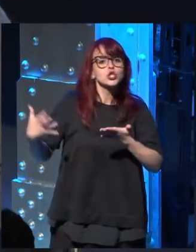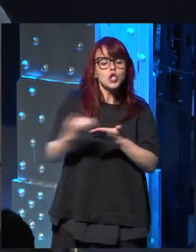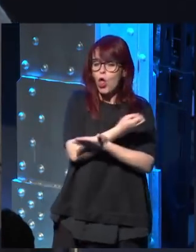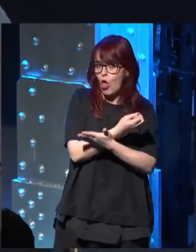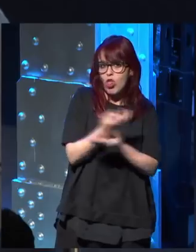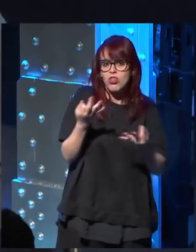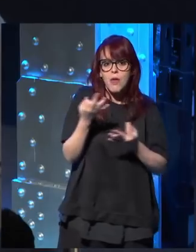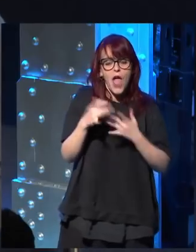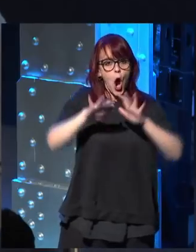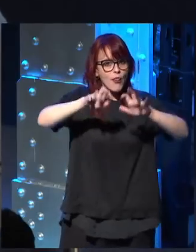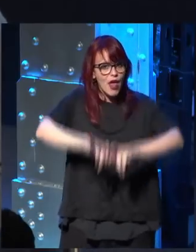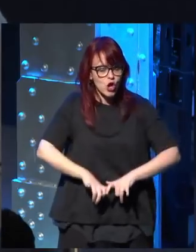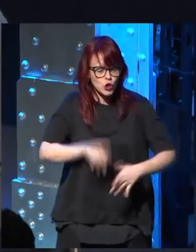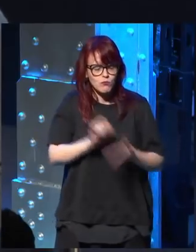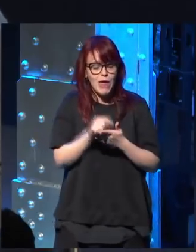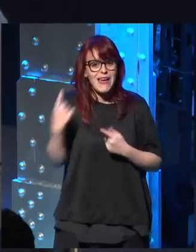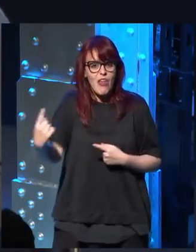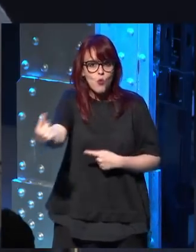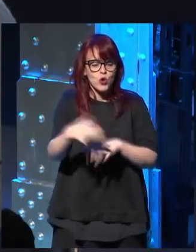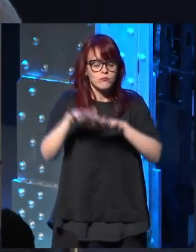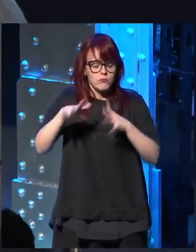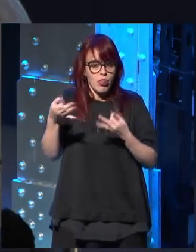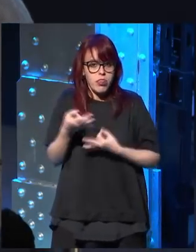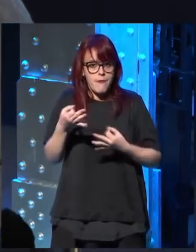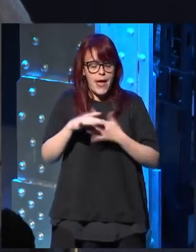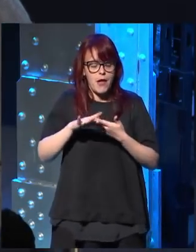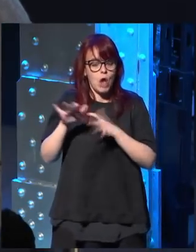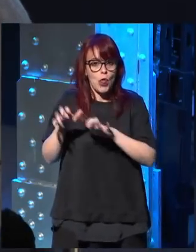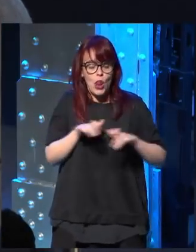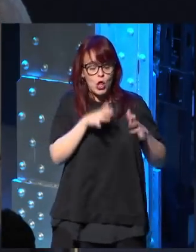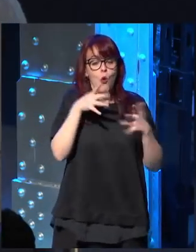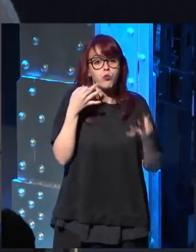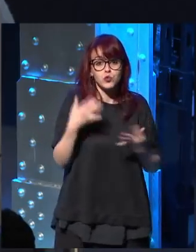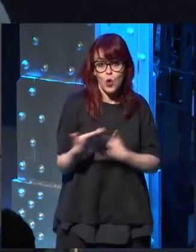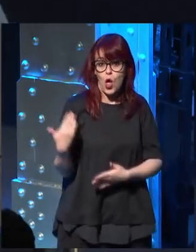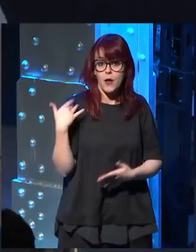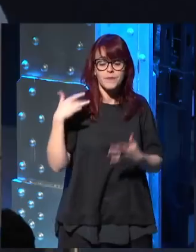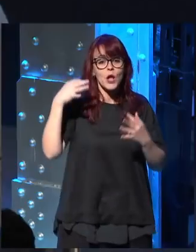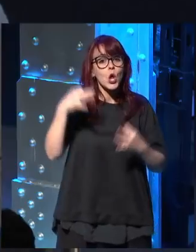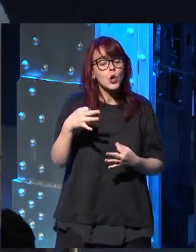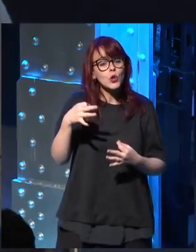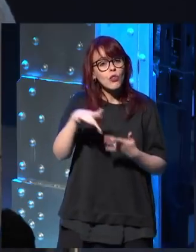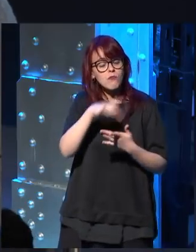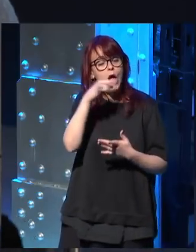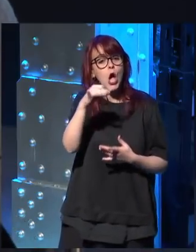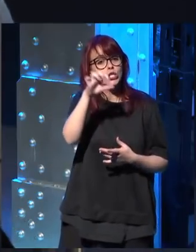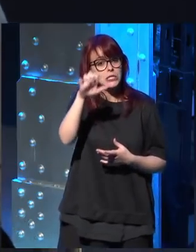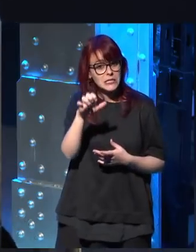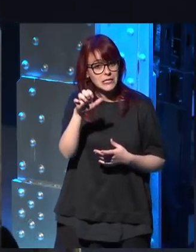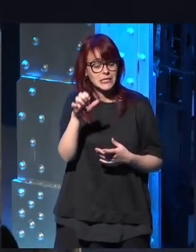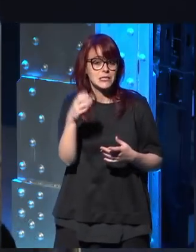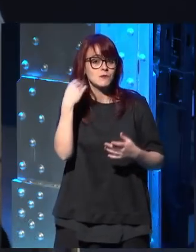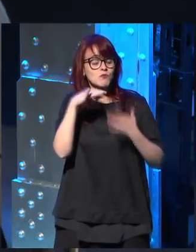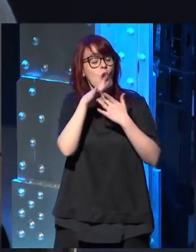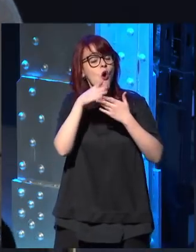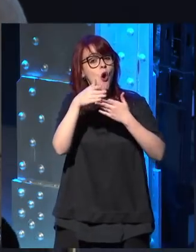tener un ordenador inmediato, ¿no? Entonces, el otro día venía José Bailola, hizo un artículo bastante interesante